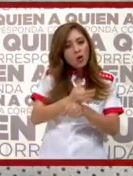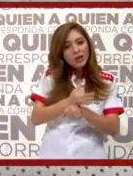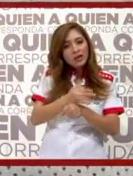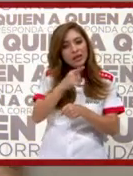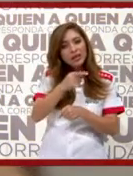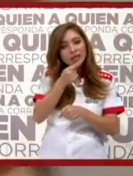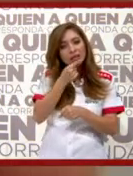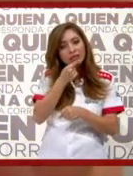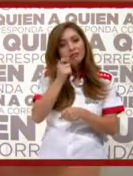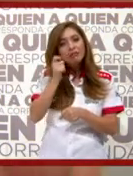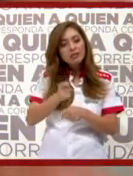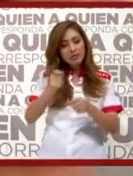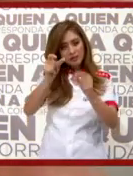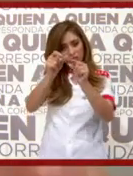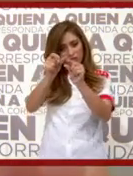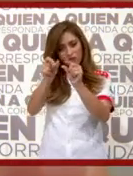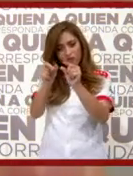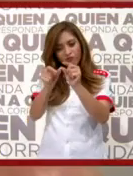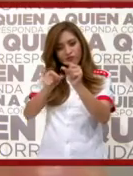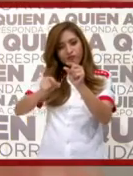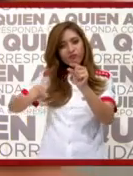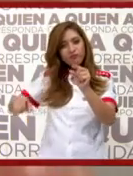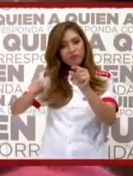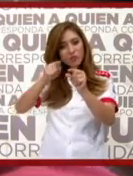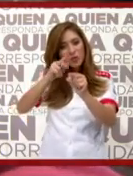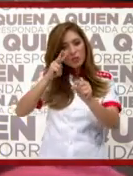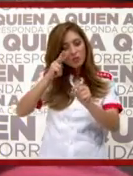favorable. Su cicatriz es muy gruesa y